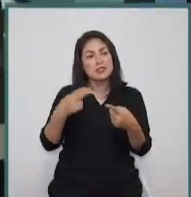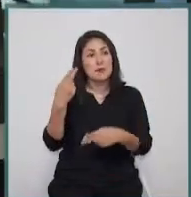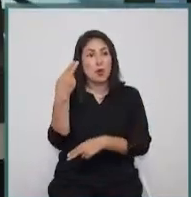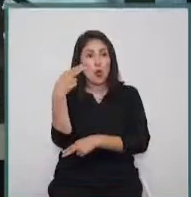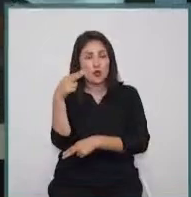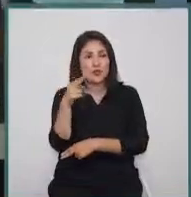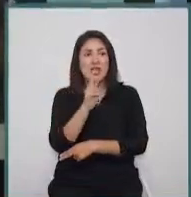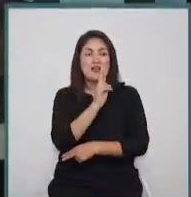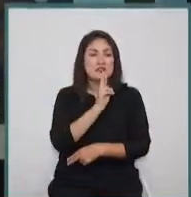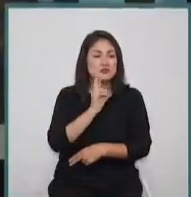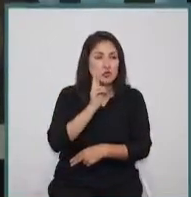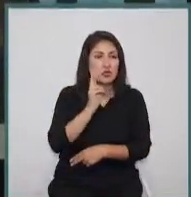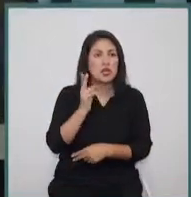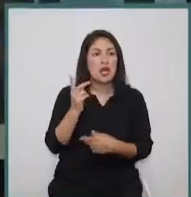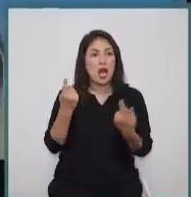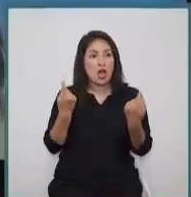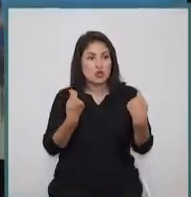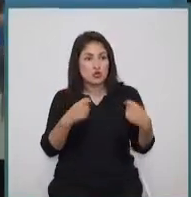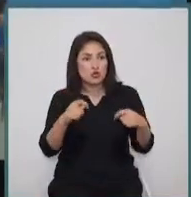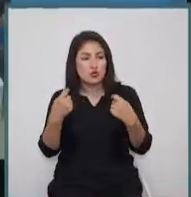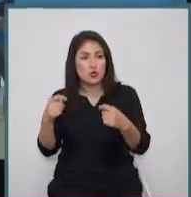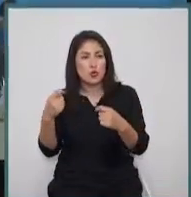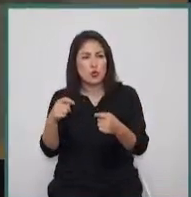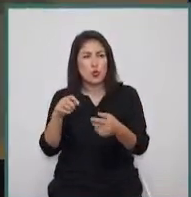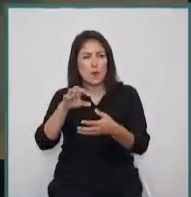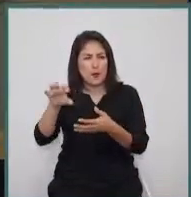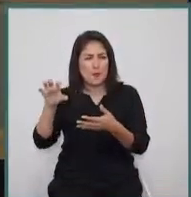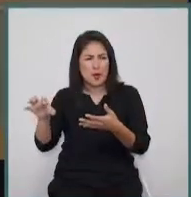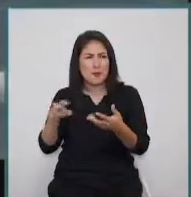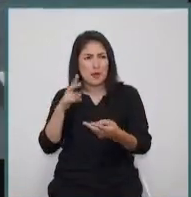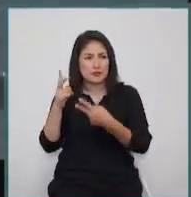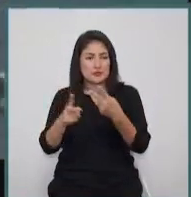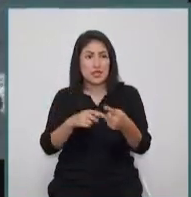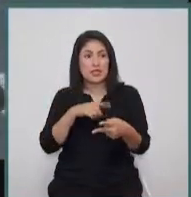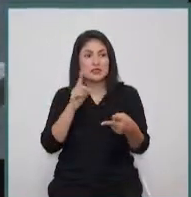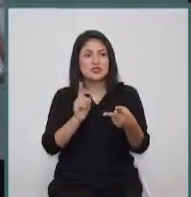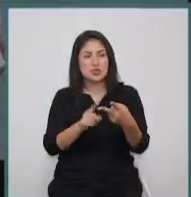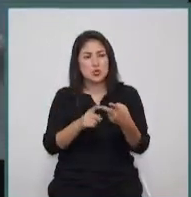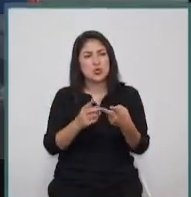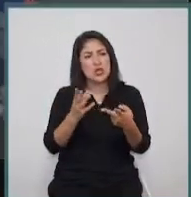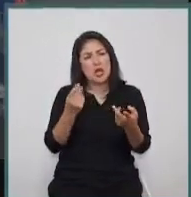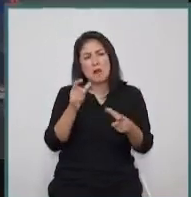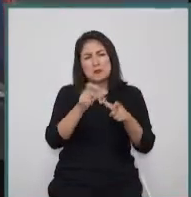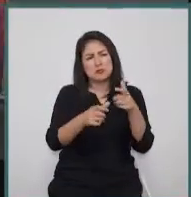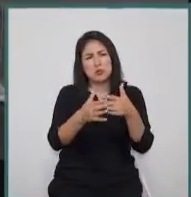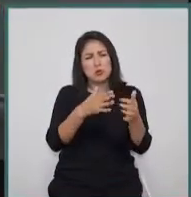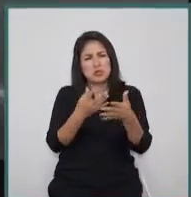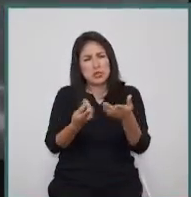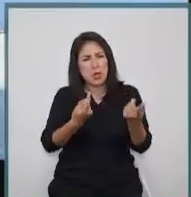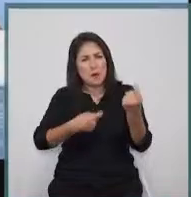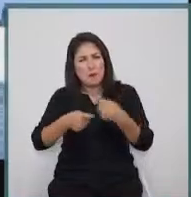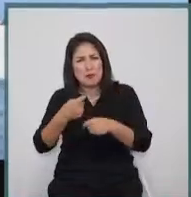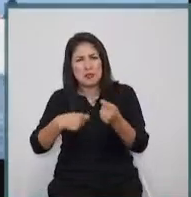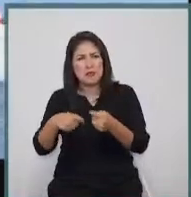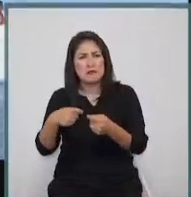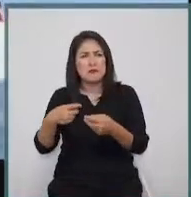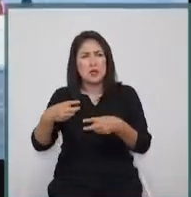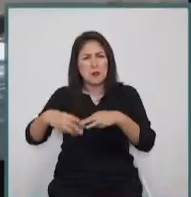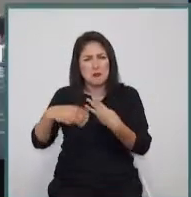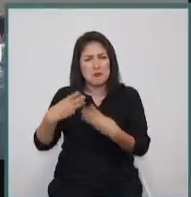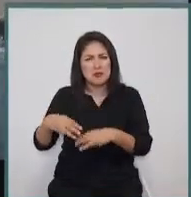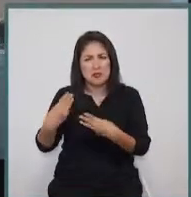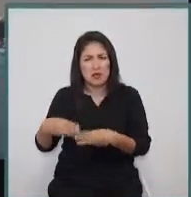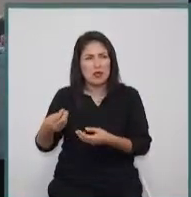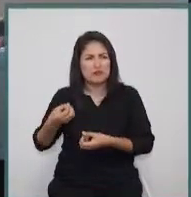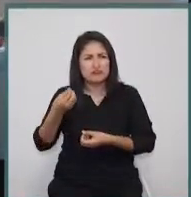la hotelería, los restaurantes, los tour operadores y los circuitos turísticos. Los indirectos, el público en general, la gente local, que